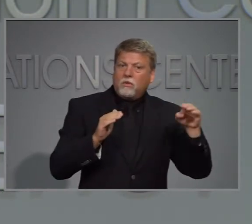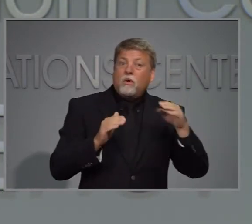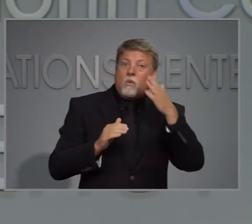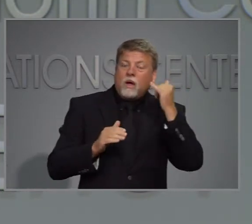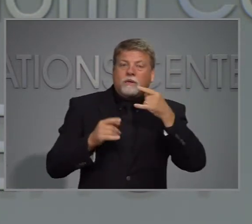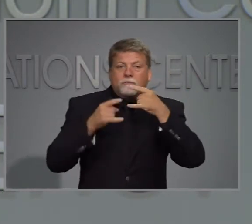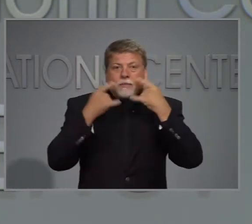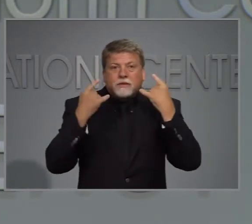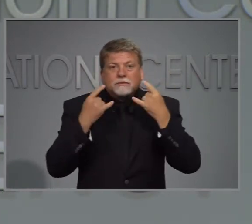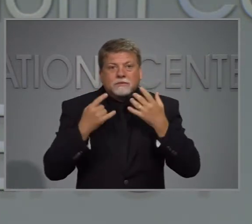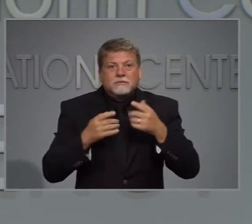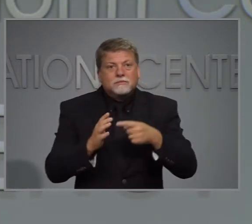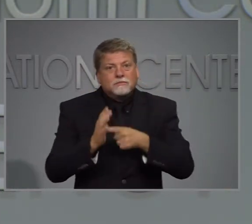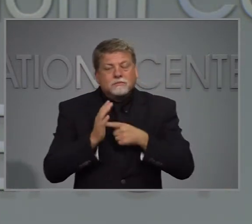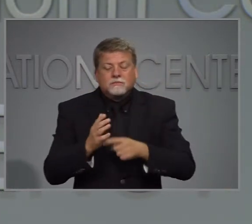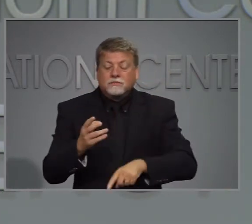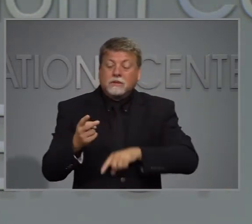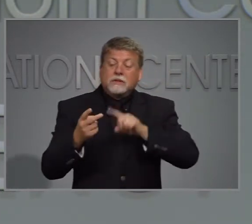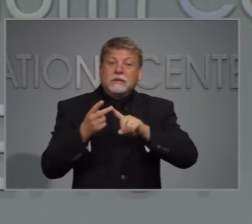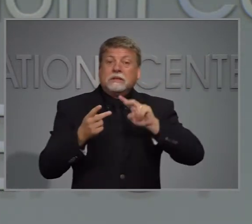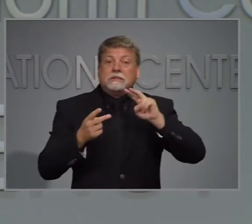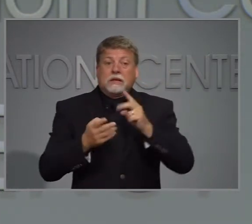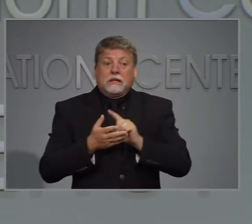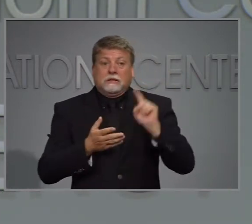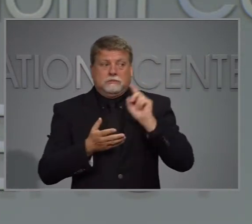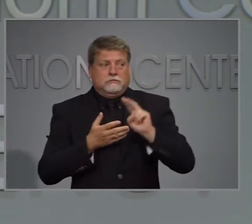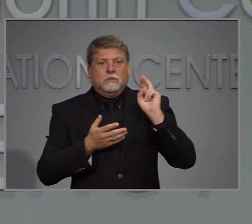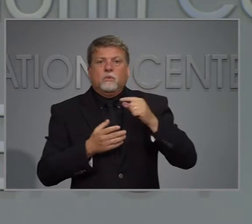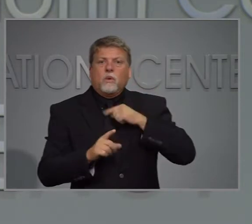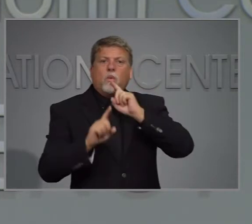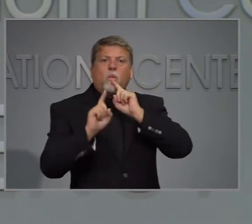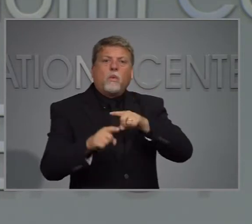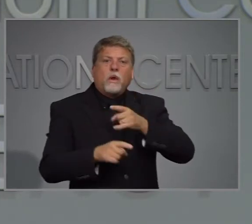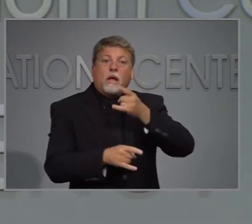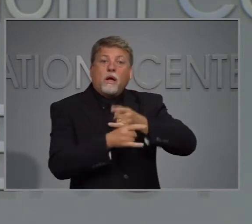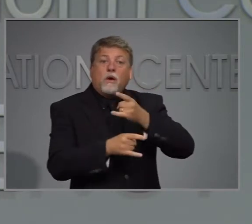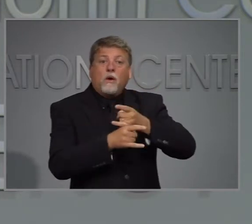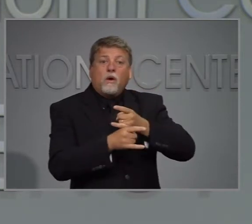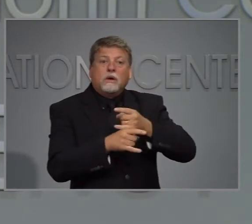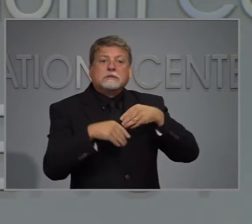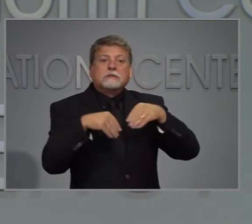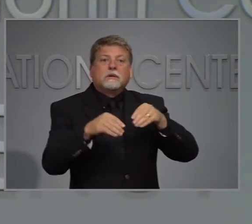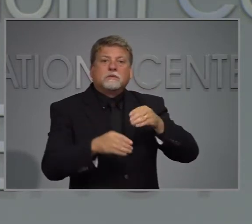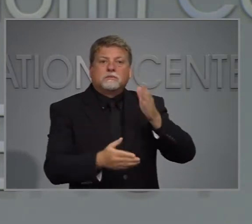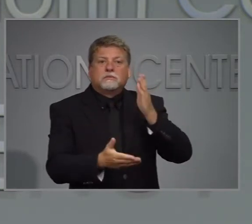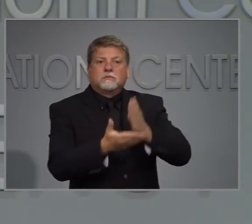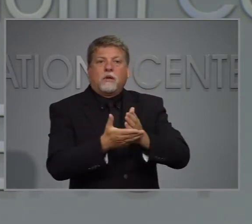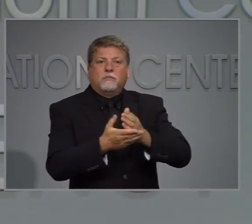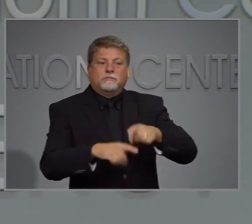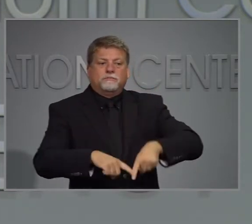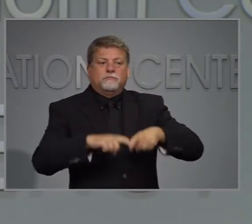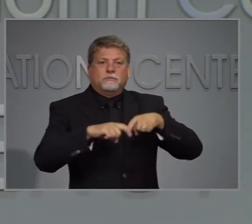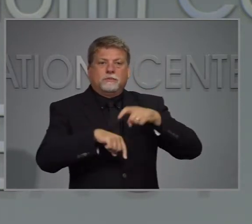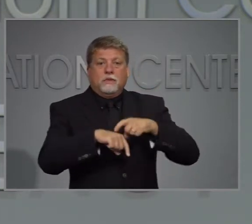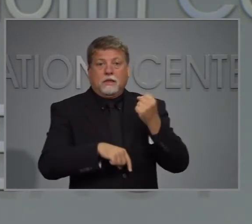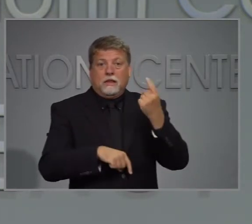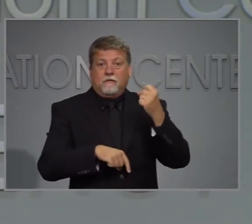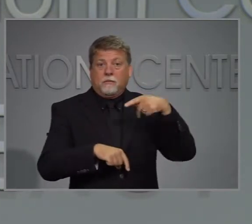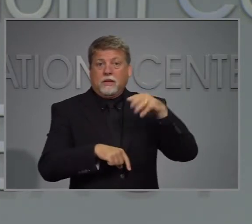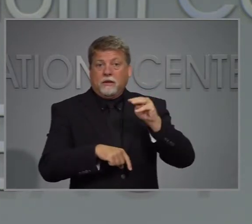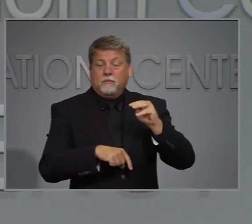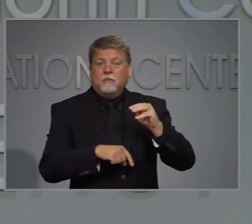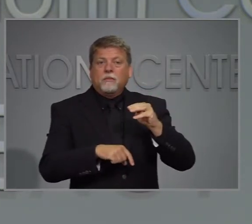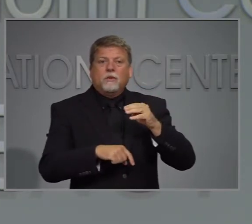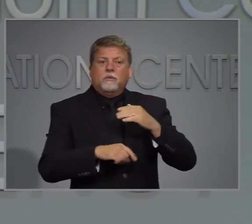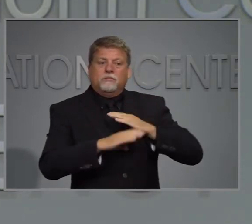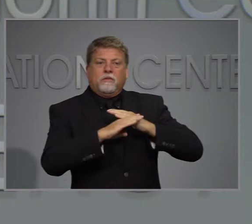cifras. La semana pasada tuvimos la prohibición de ventas de alcohol para evitar que los restaurantes se convirtieran en bares que son áreas